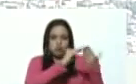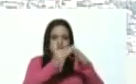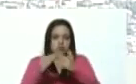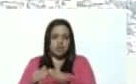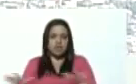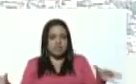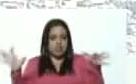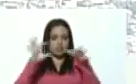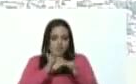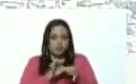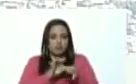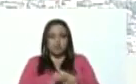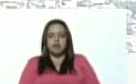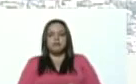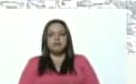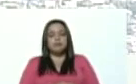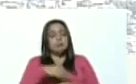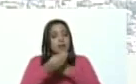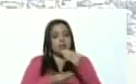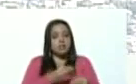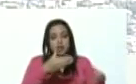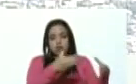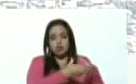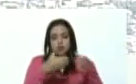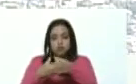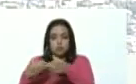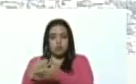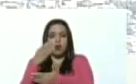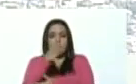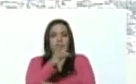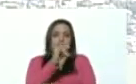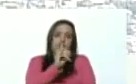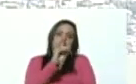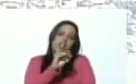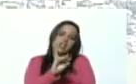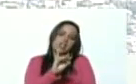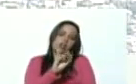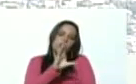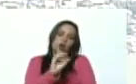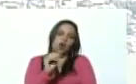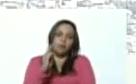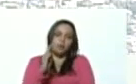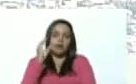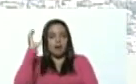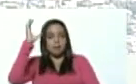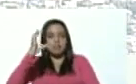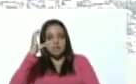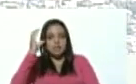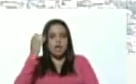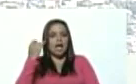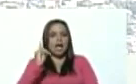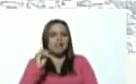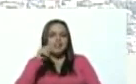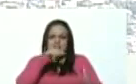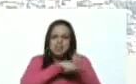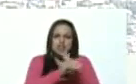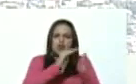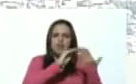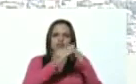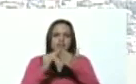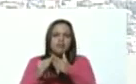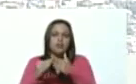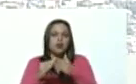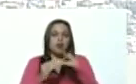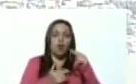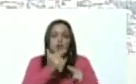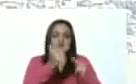une a la conformación de brigada, bueno, las capacidades que vamos a tener para dentro del barrio construir,